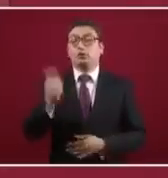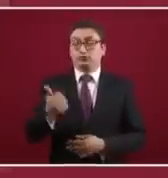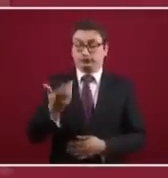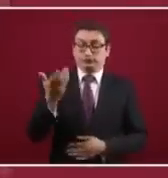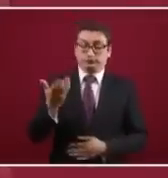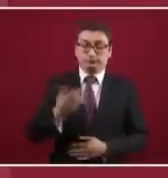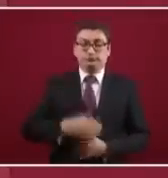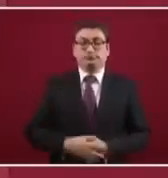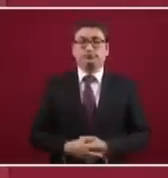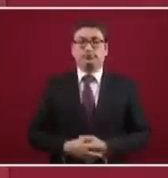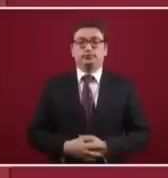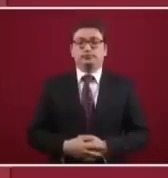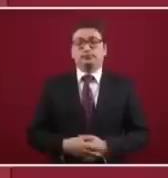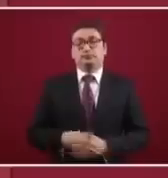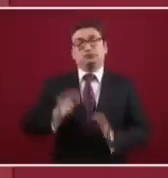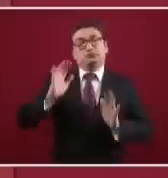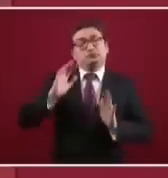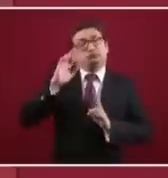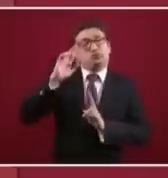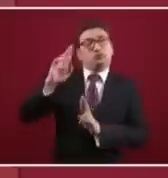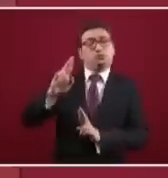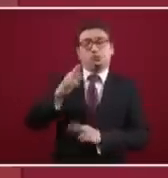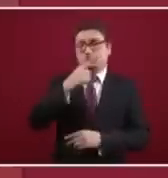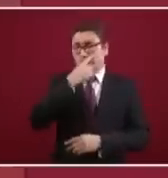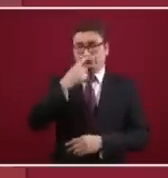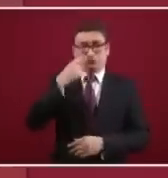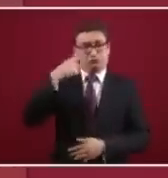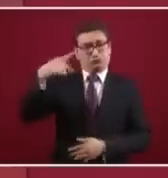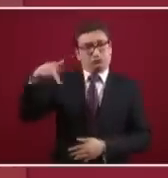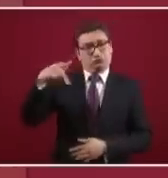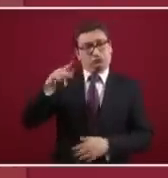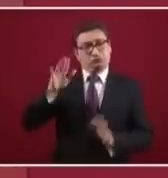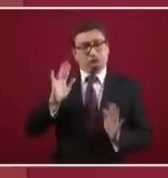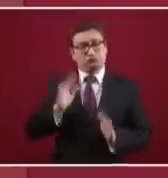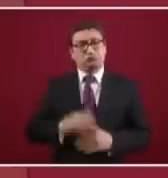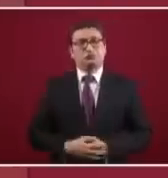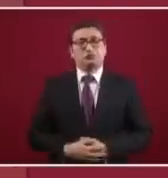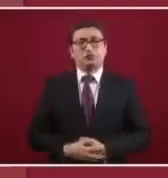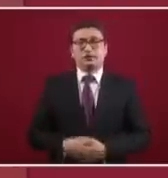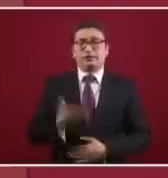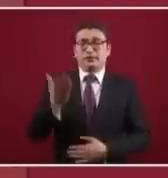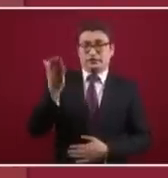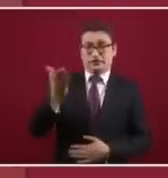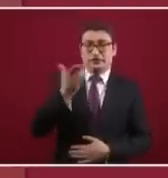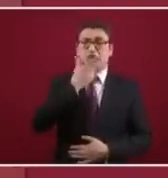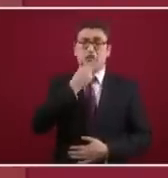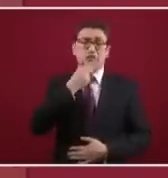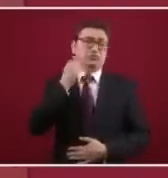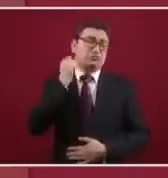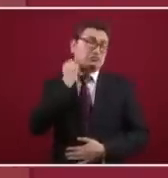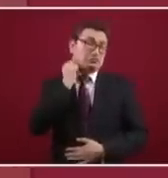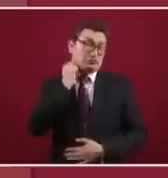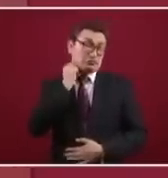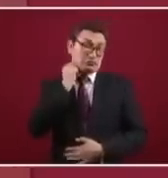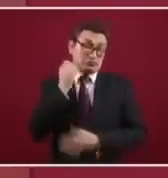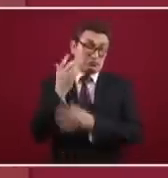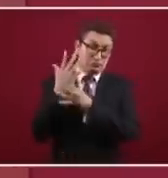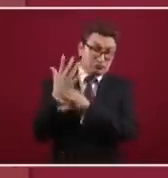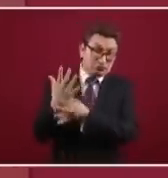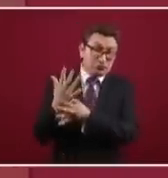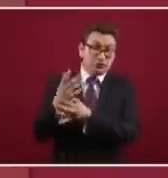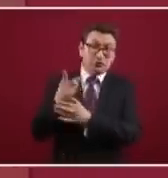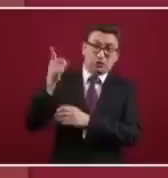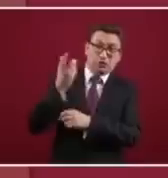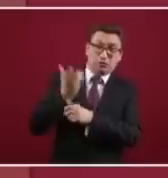muy respetable la opinión de este senador de